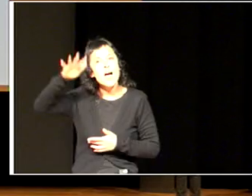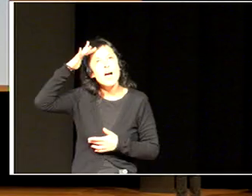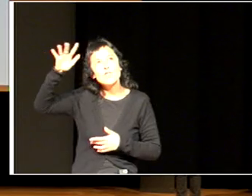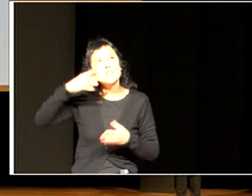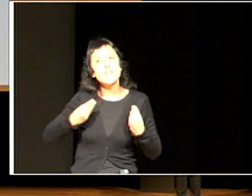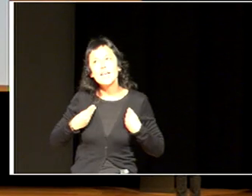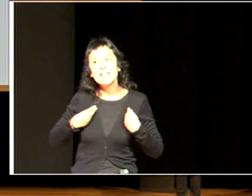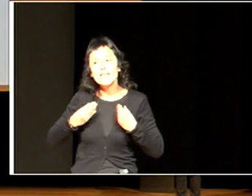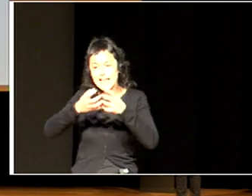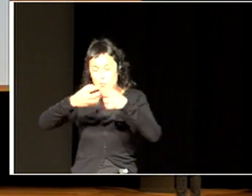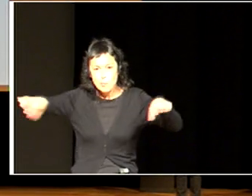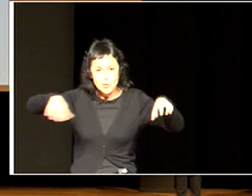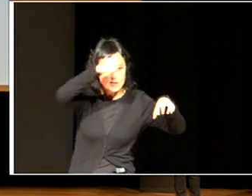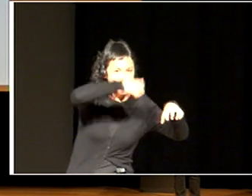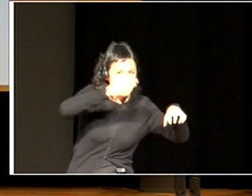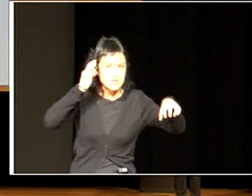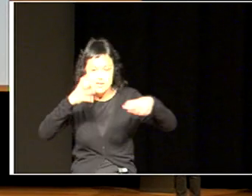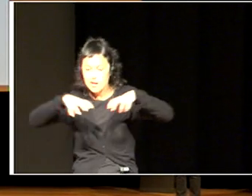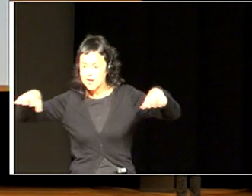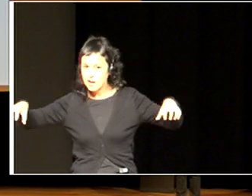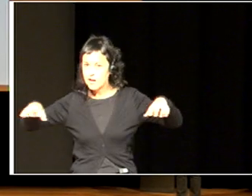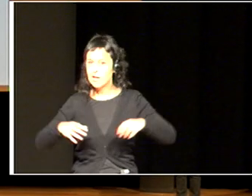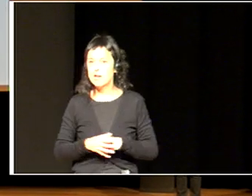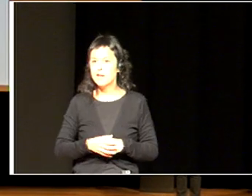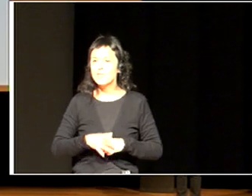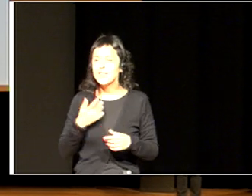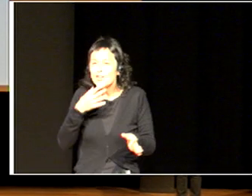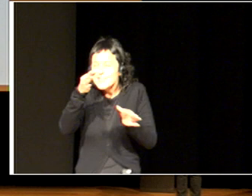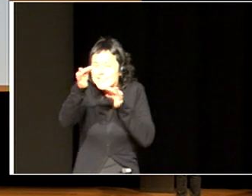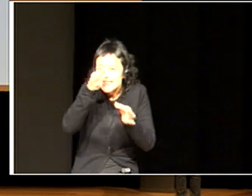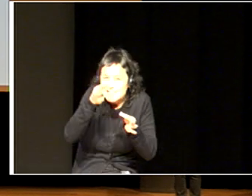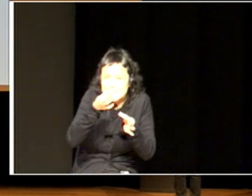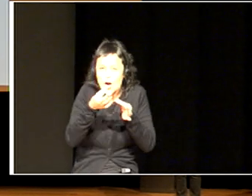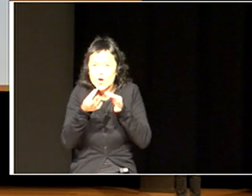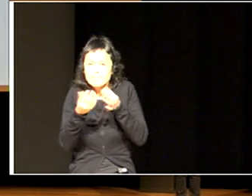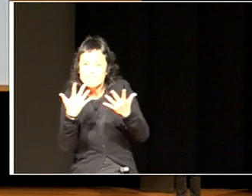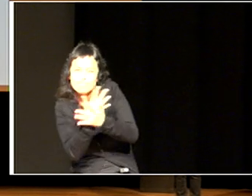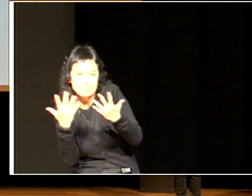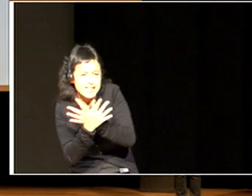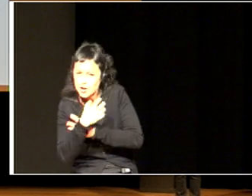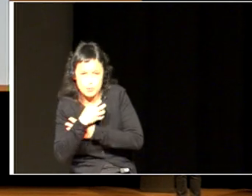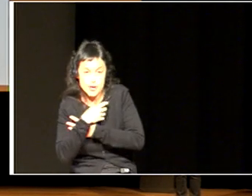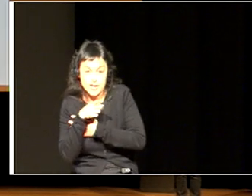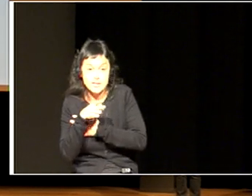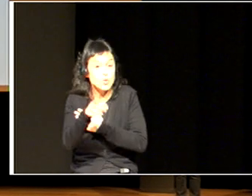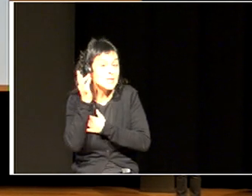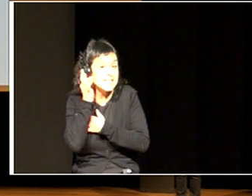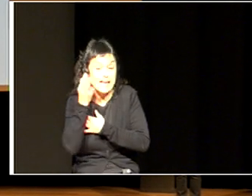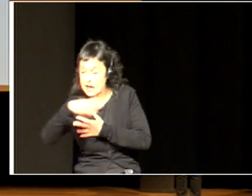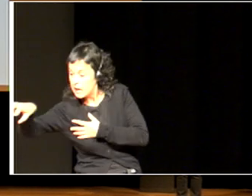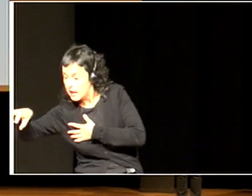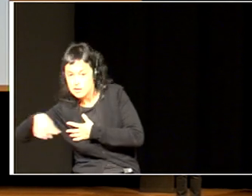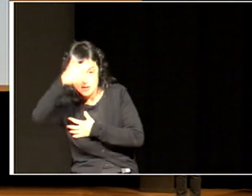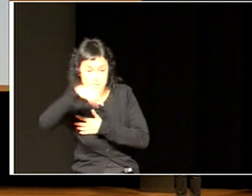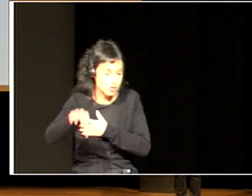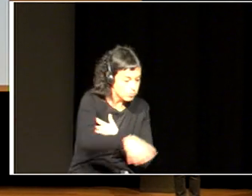dicotómica y tontorrona medir no admite matices no admite grises no admite esto o lo otro si en el mujer es esto si es